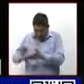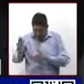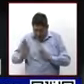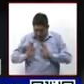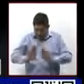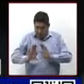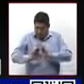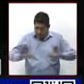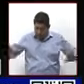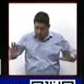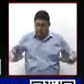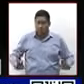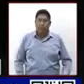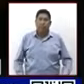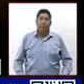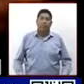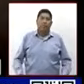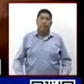senadores.